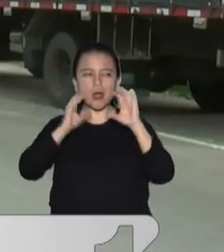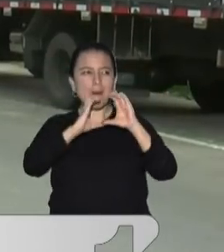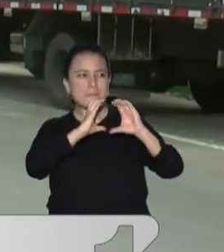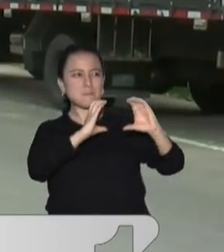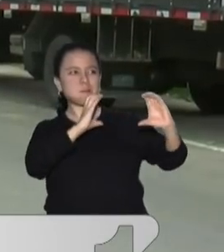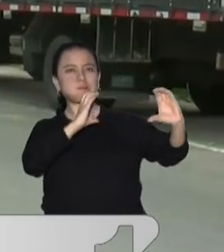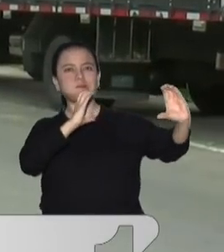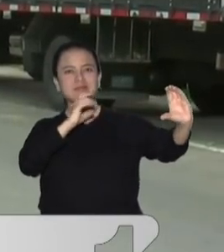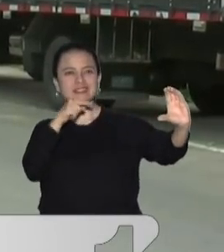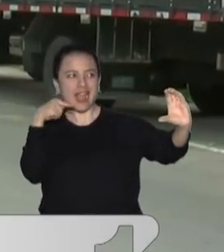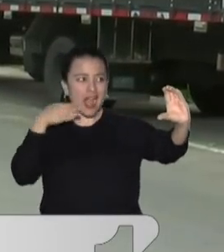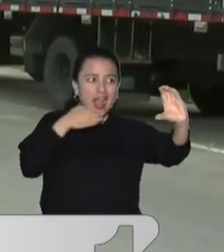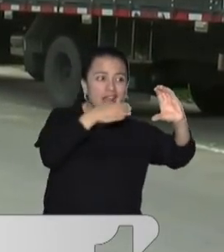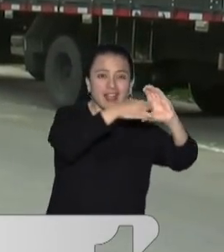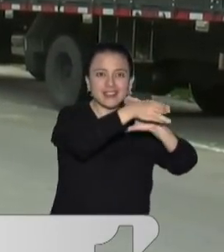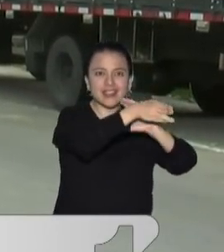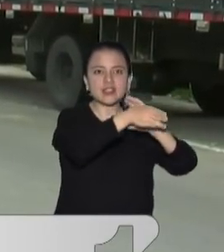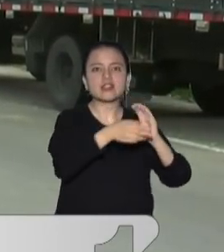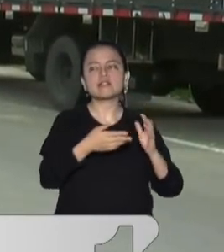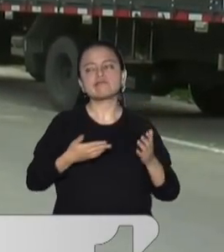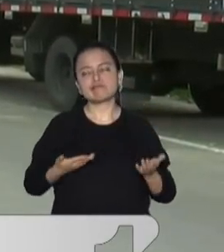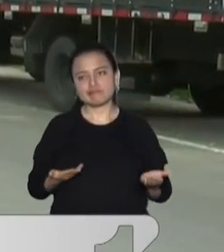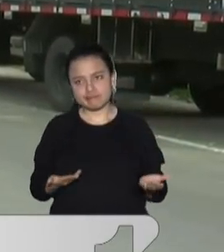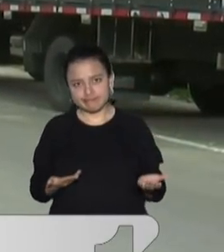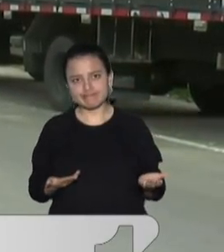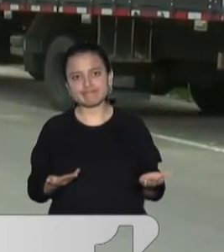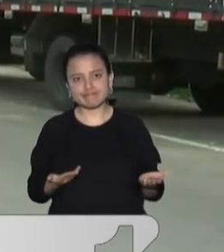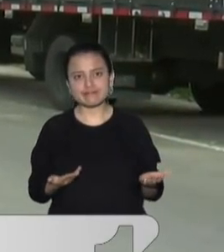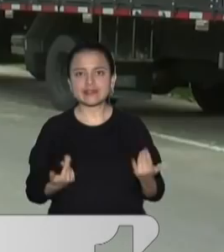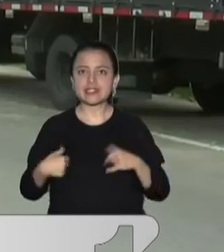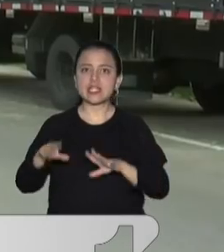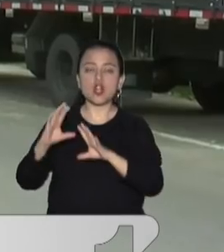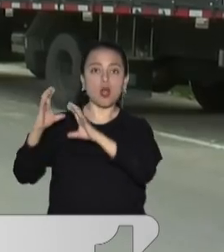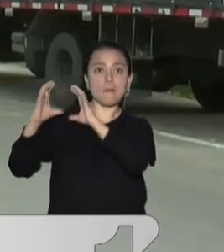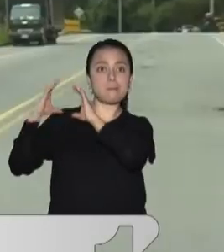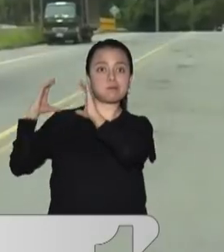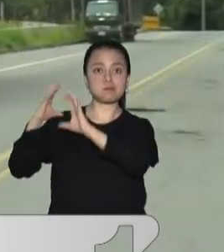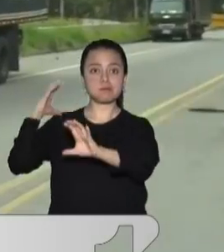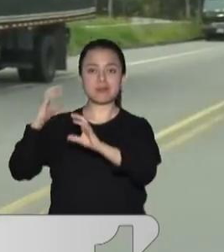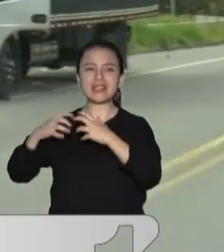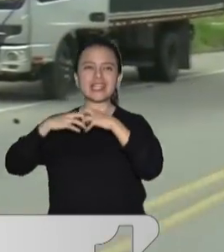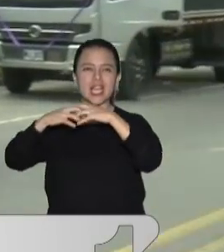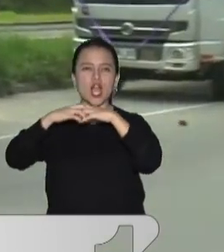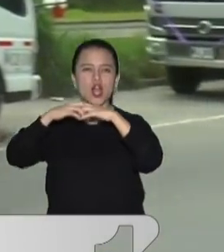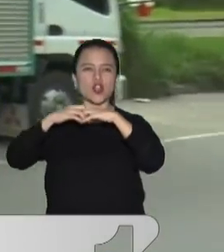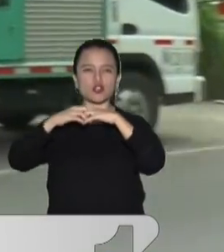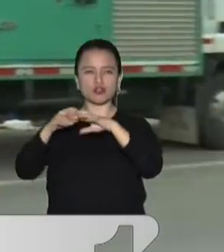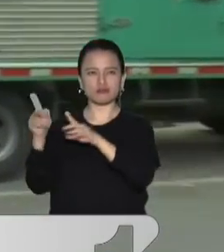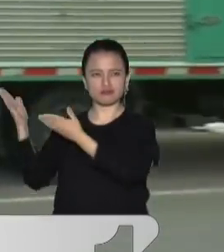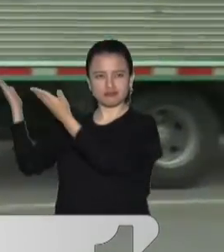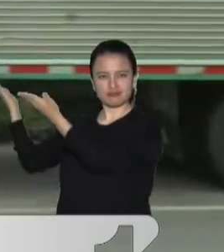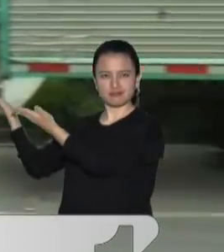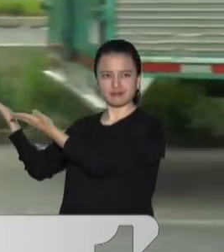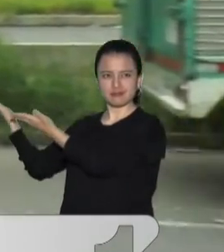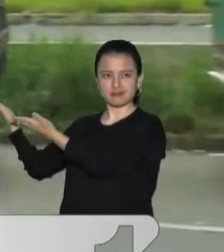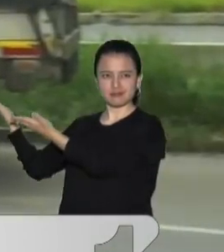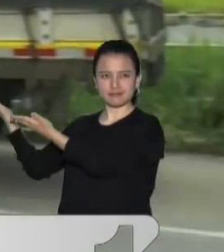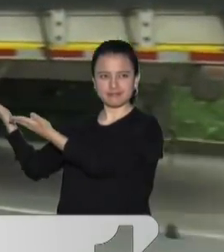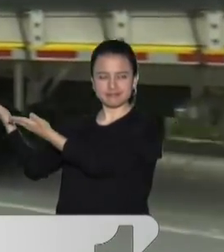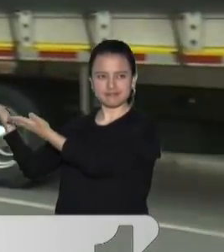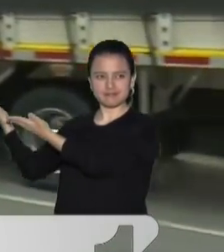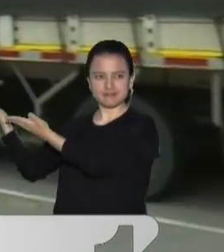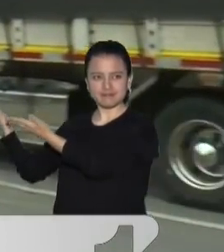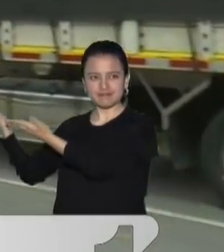donde están desde hace ya varios días los transportadores de carga liviana, que tienen un paso moderado única y exclusivamente